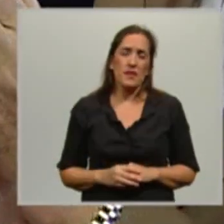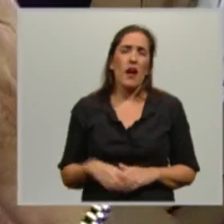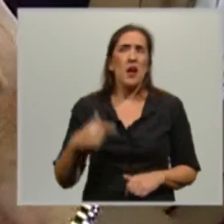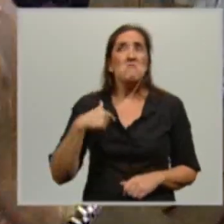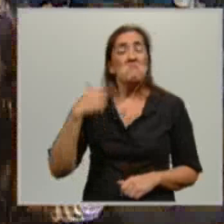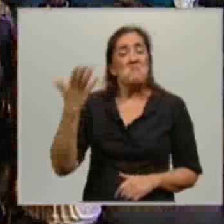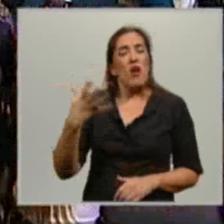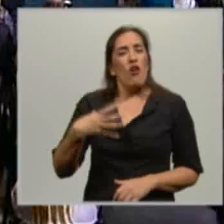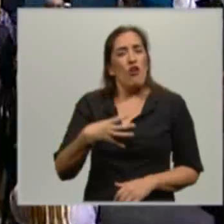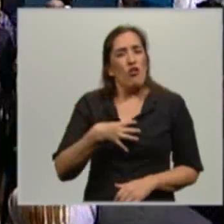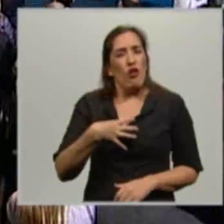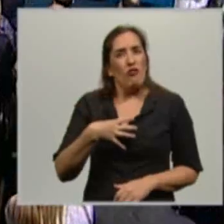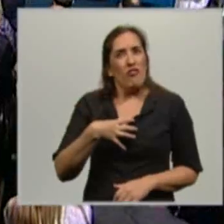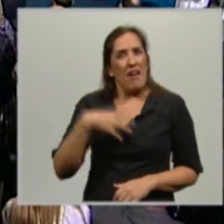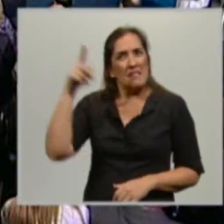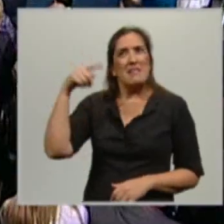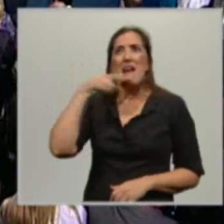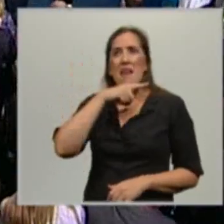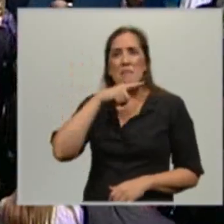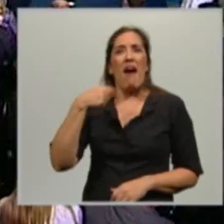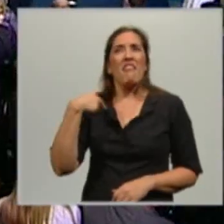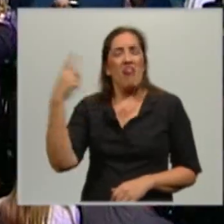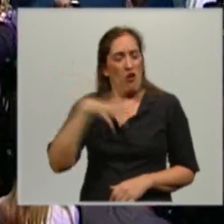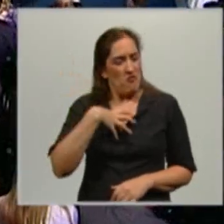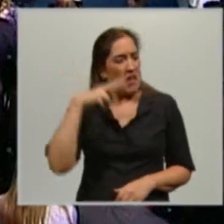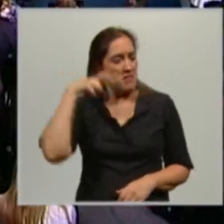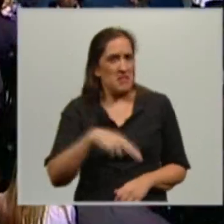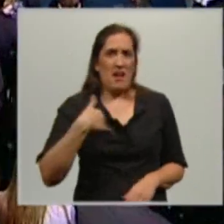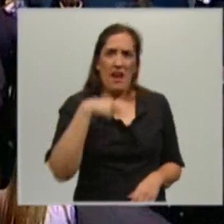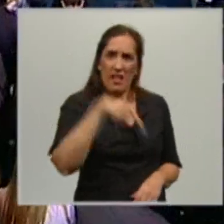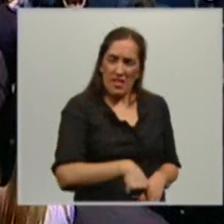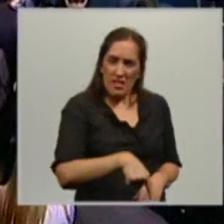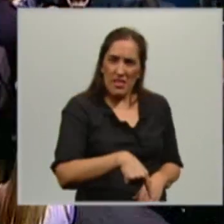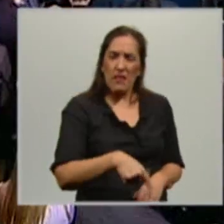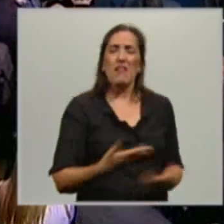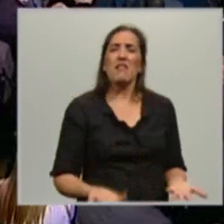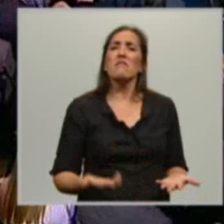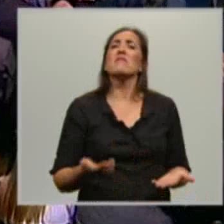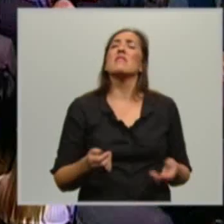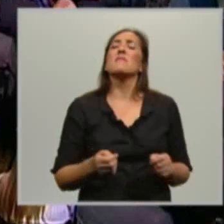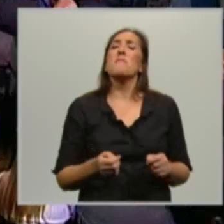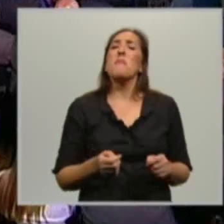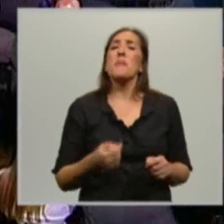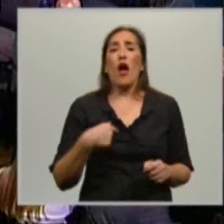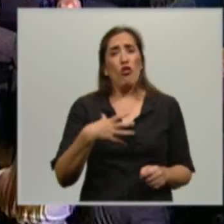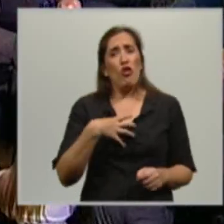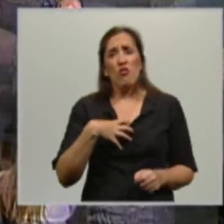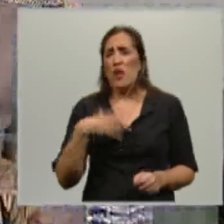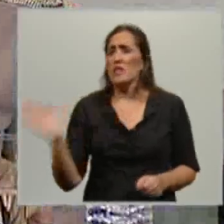la confianza depositada en nuestro pueblo, con toda la confianza depositada en